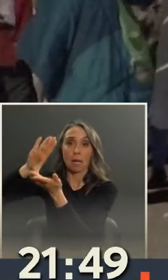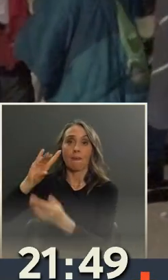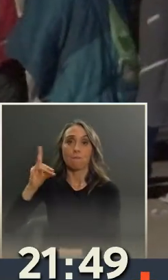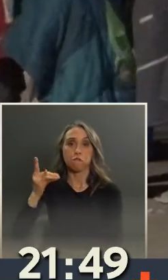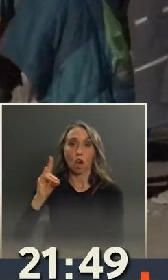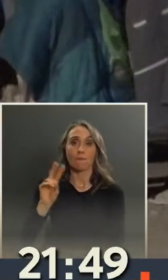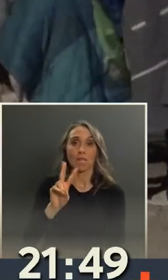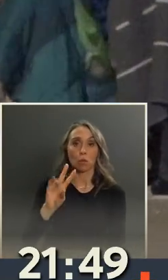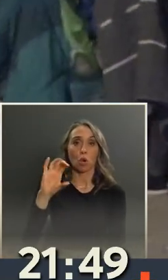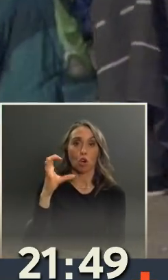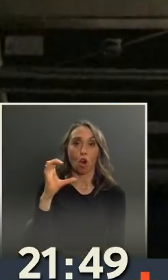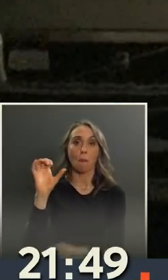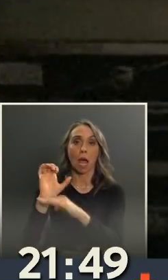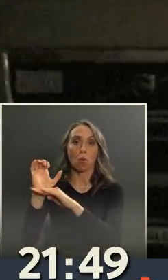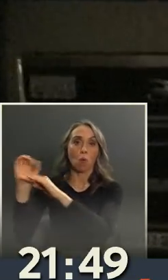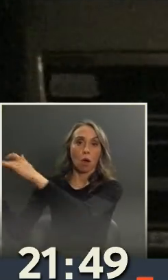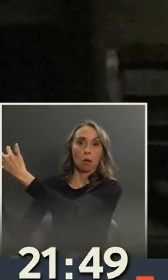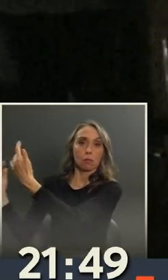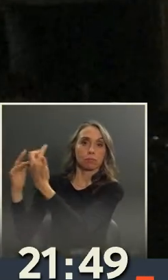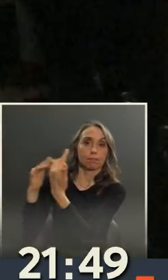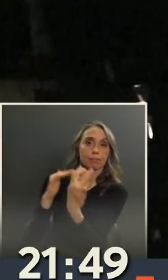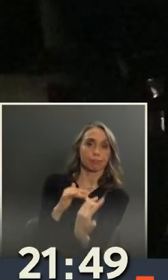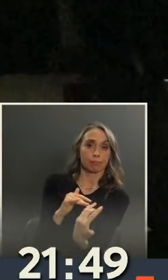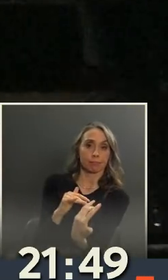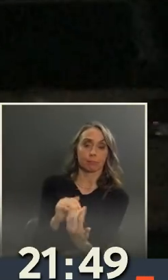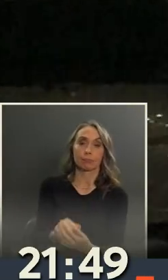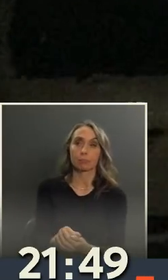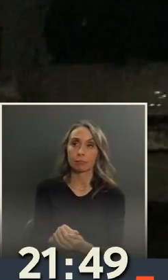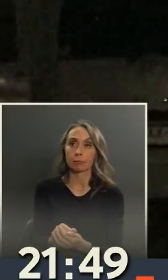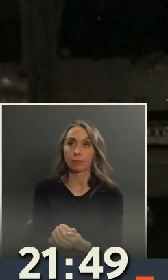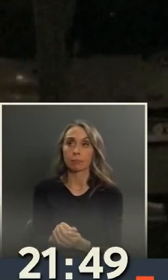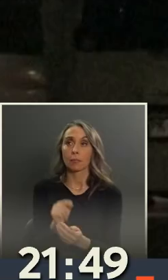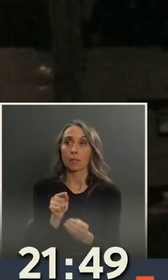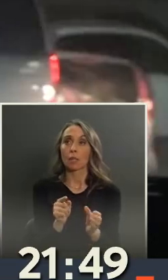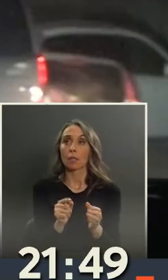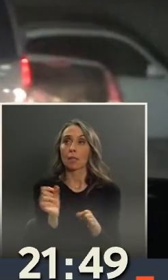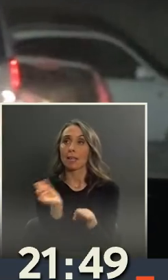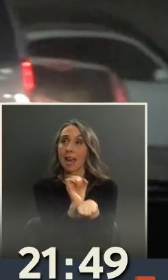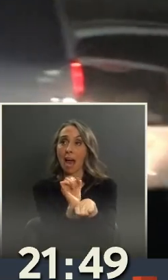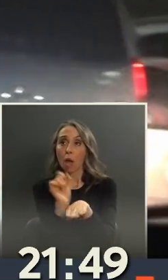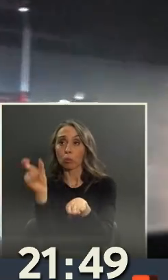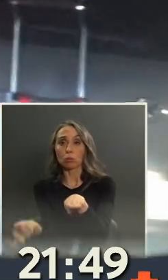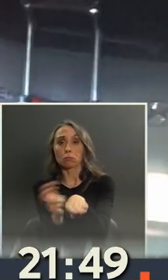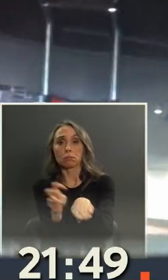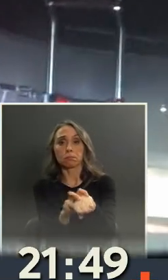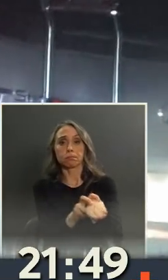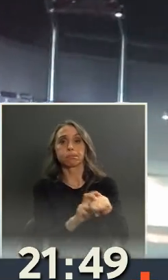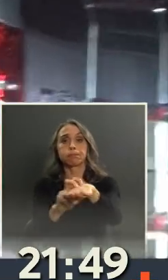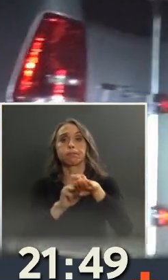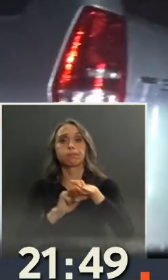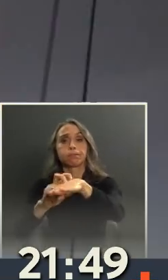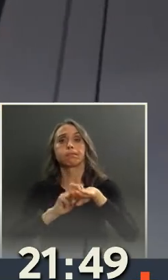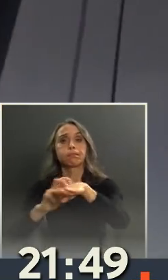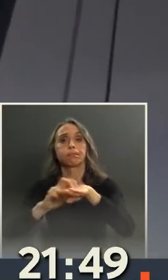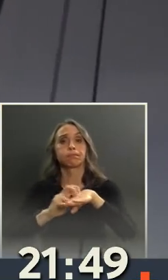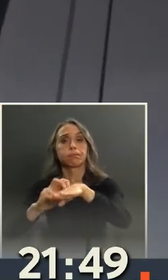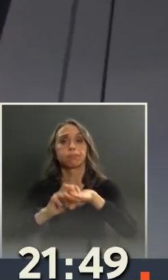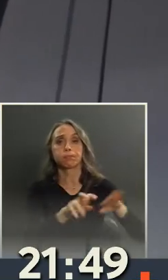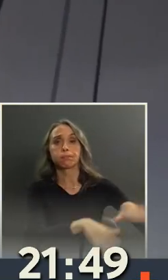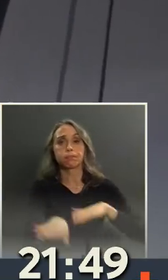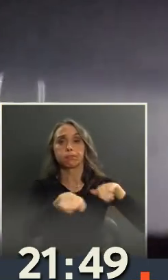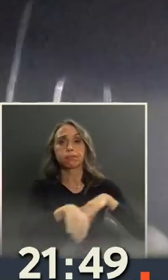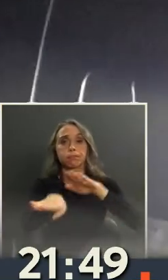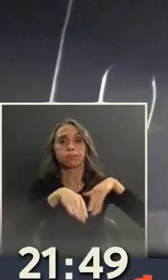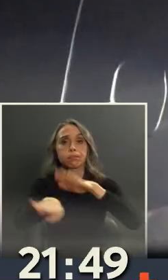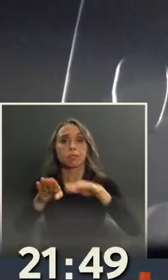Venezuela, Colombia y Ecuador. Todas estas van trasladan gente hasta Iquique. Y aunque ya estamos en toque de queda,